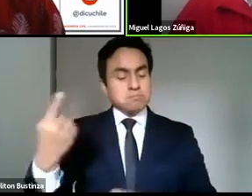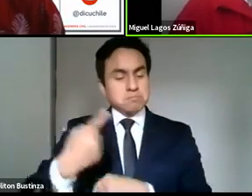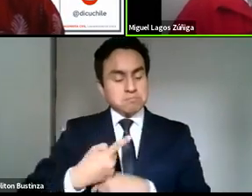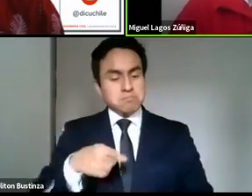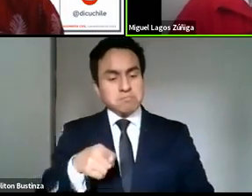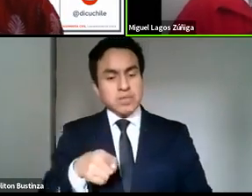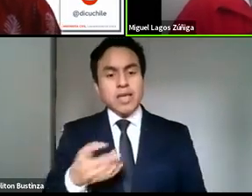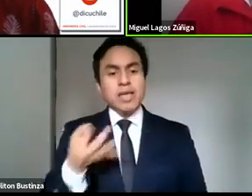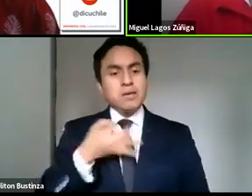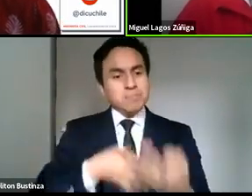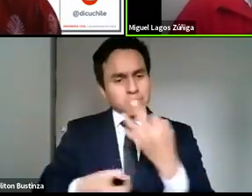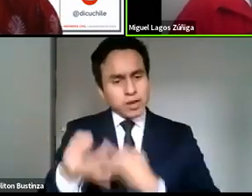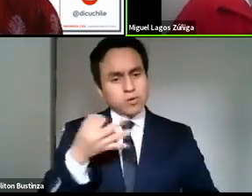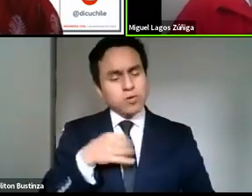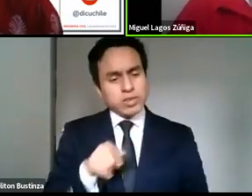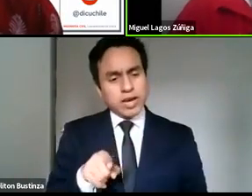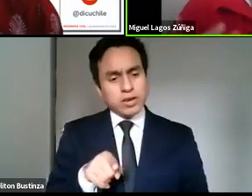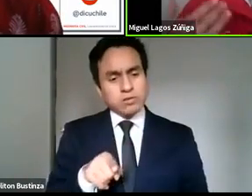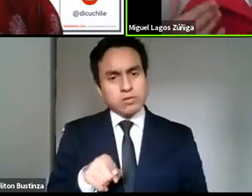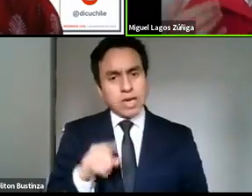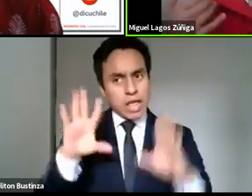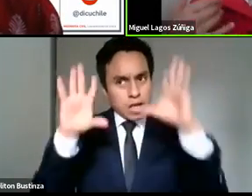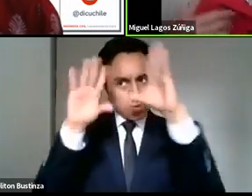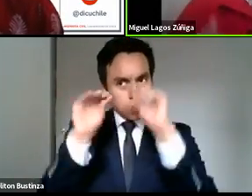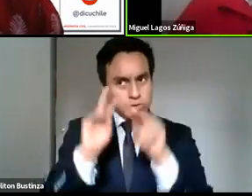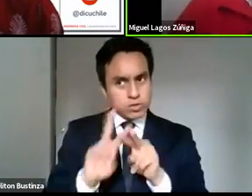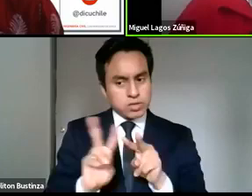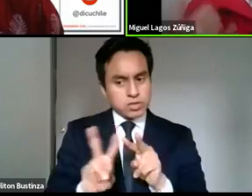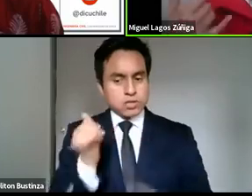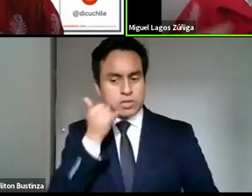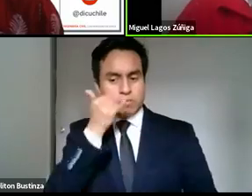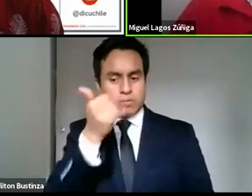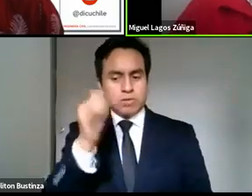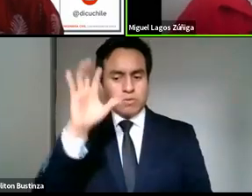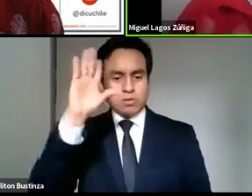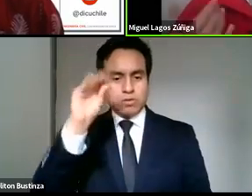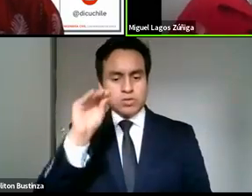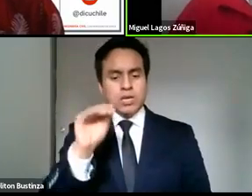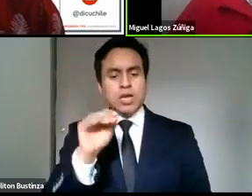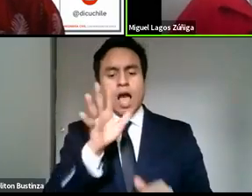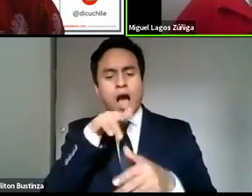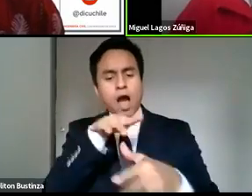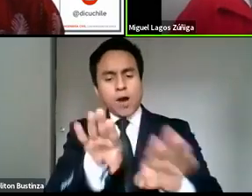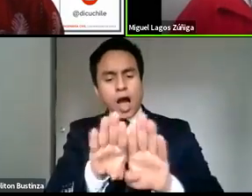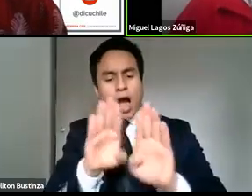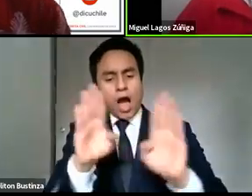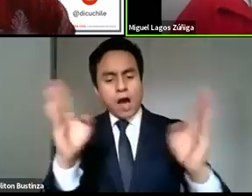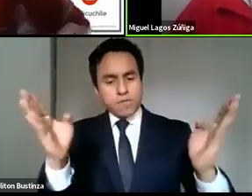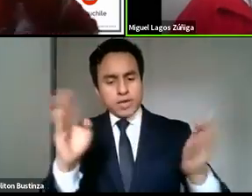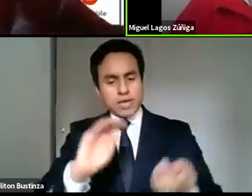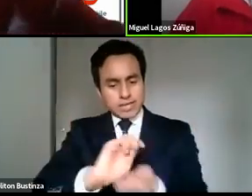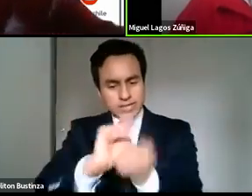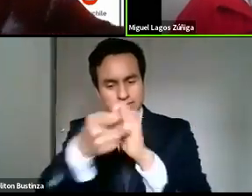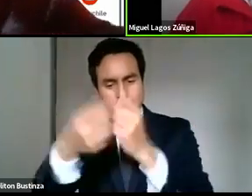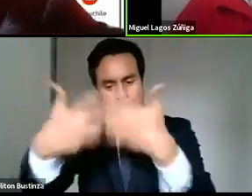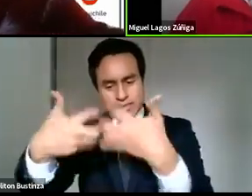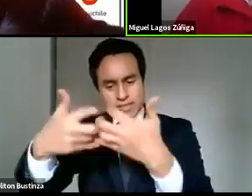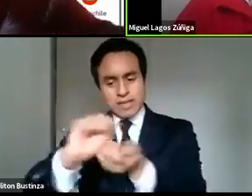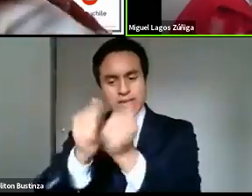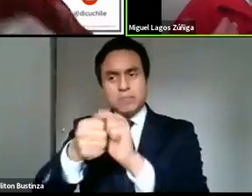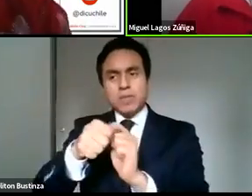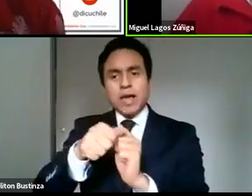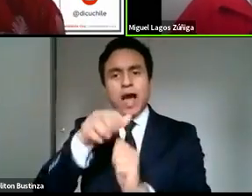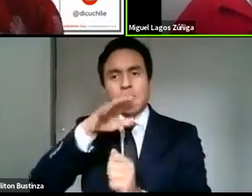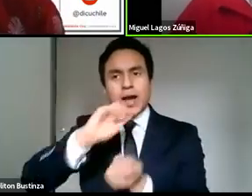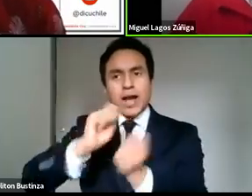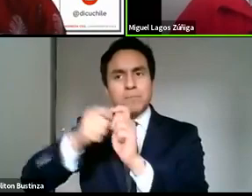Y me contaron que esto era de noche. Le llegó un llamado telefónico nocturno y abre las compuertas, por favor, para generar electricidad. Y